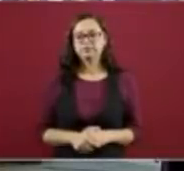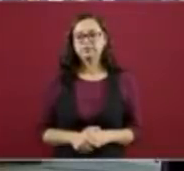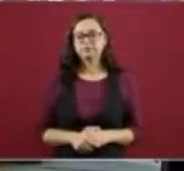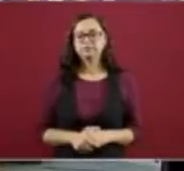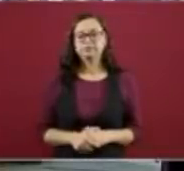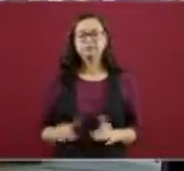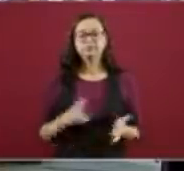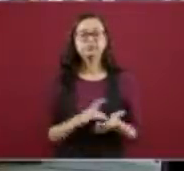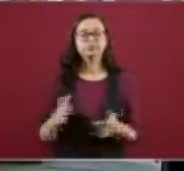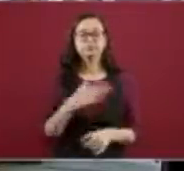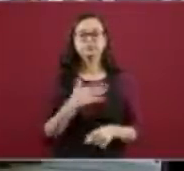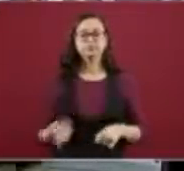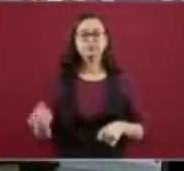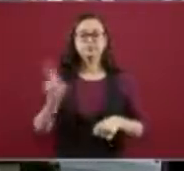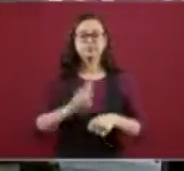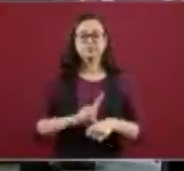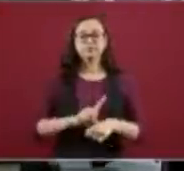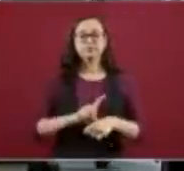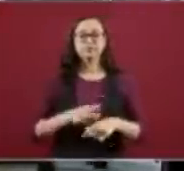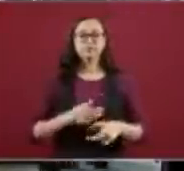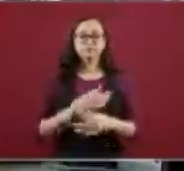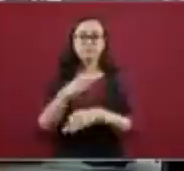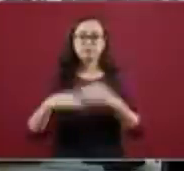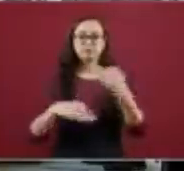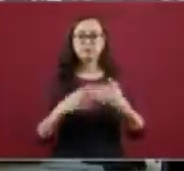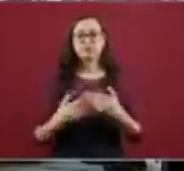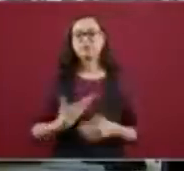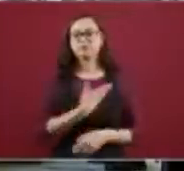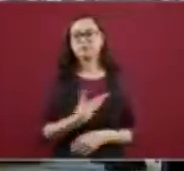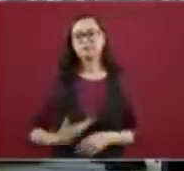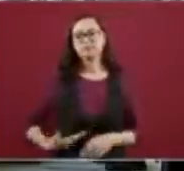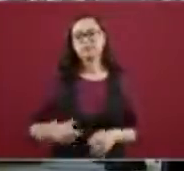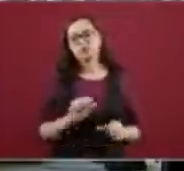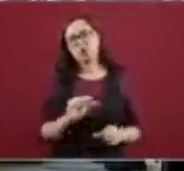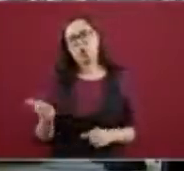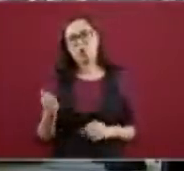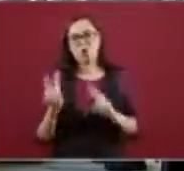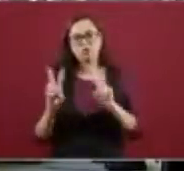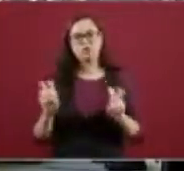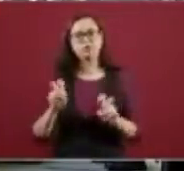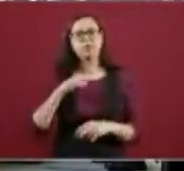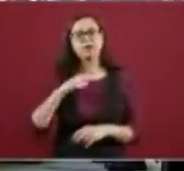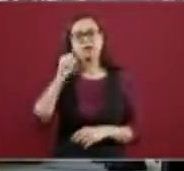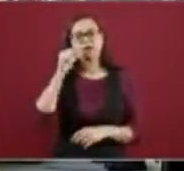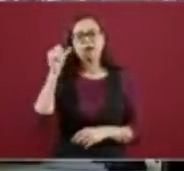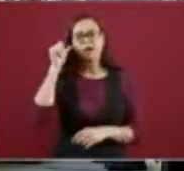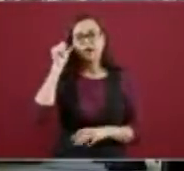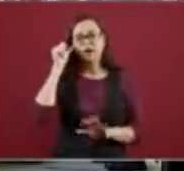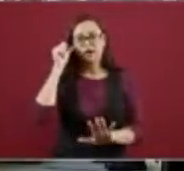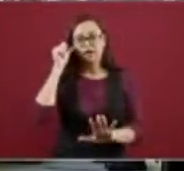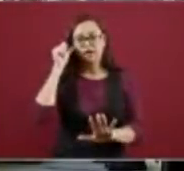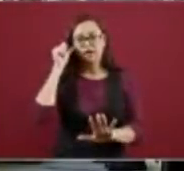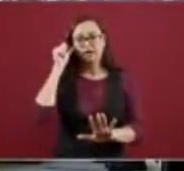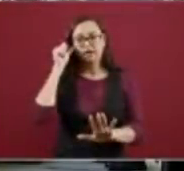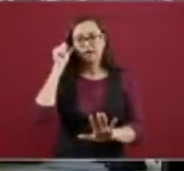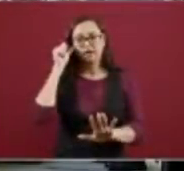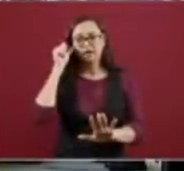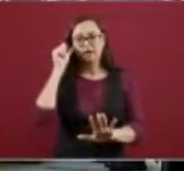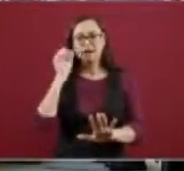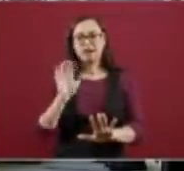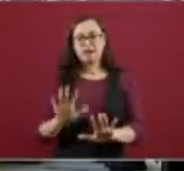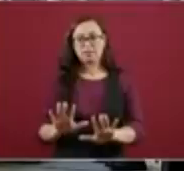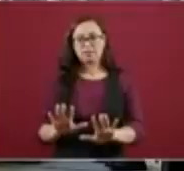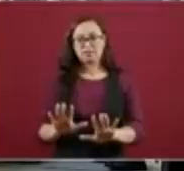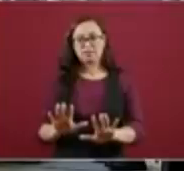Gracias, buenos días a todos. Presidente, cambiando de tema, ayer la Secretaría de Hacienda dio a conocer… Pero, si les